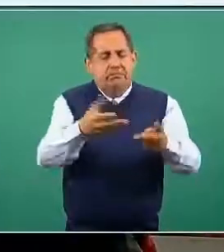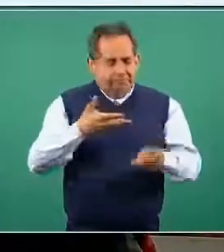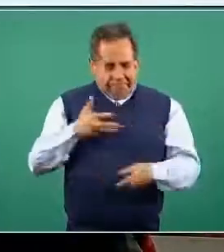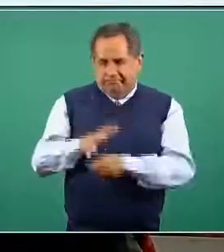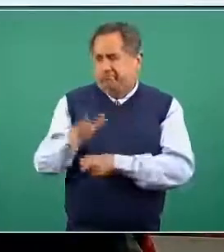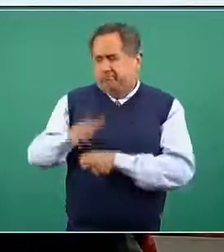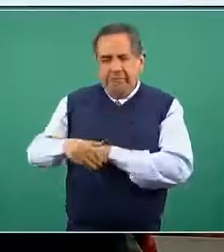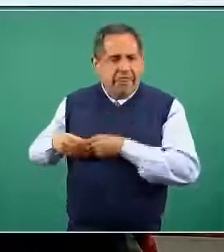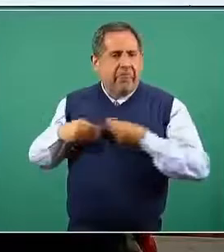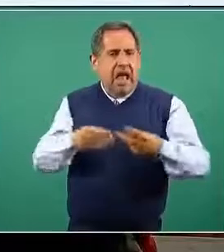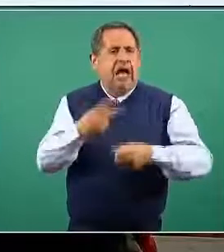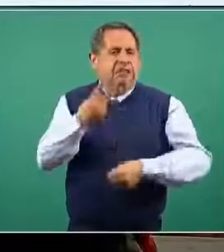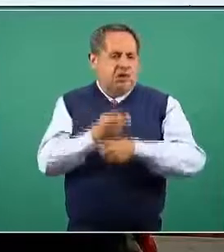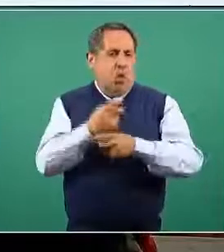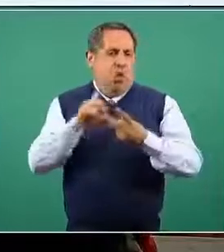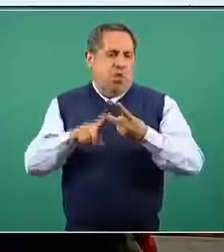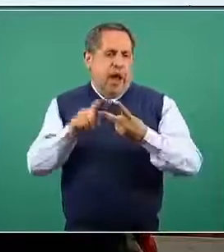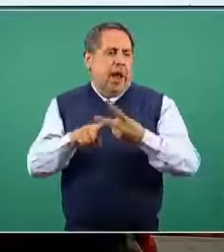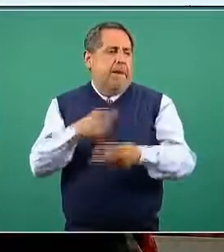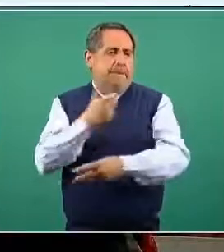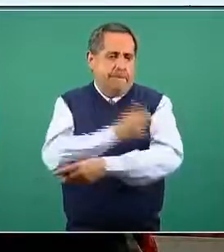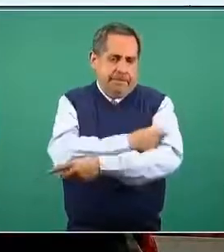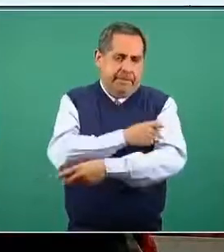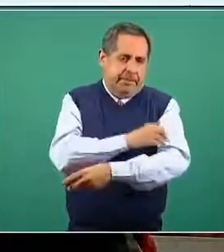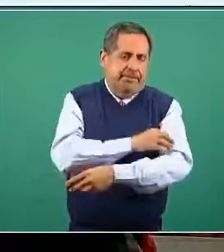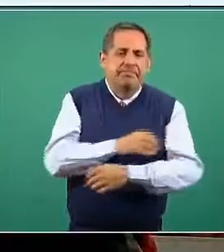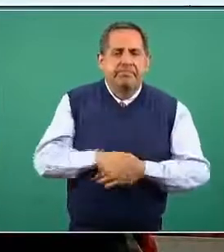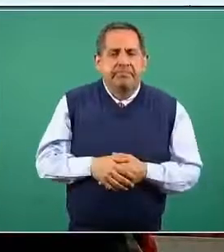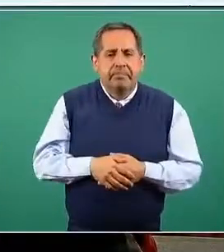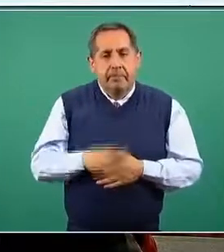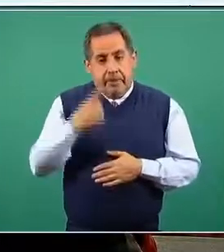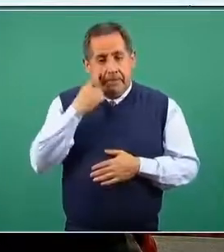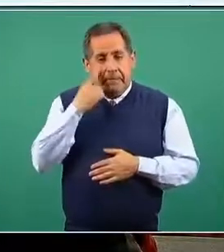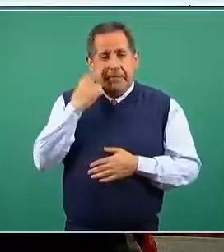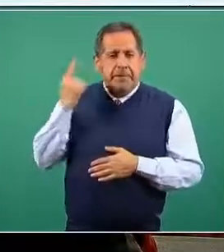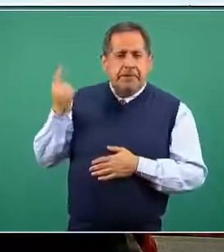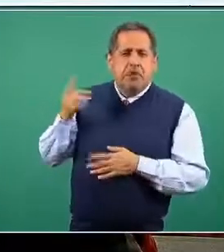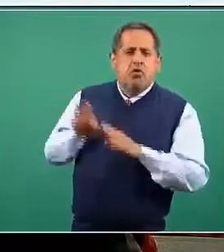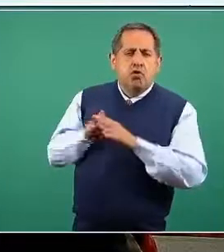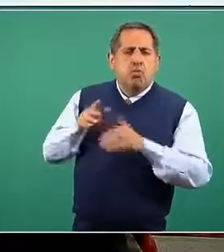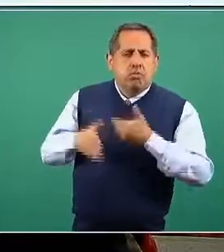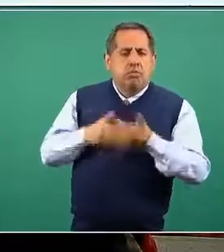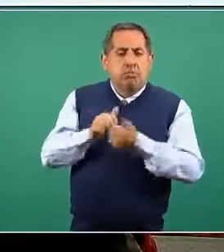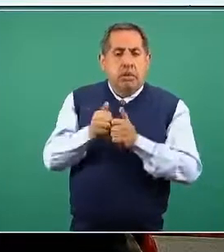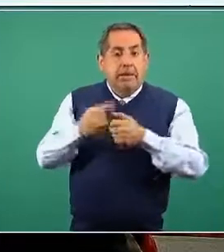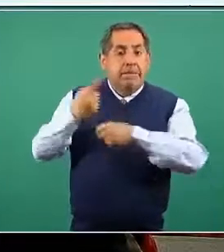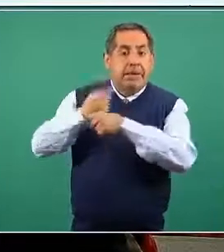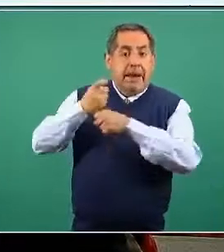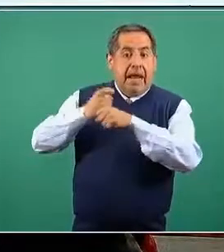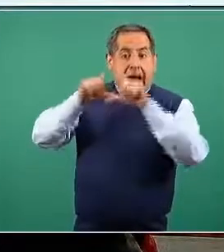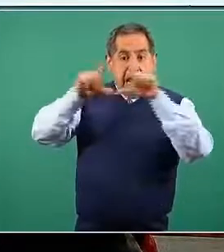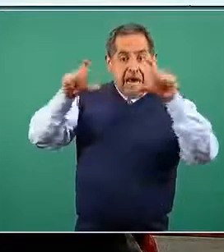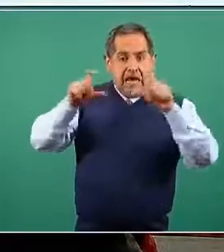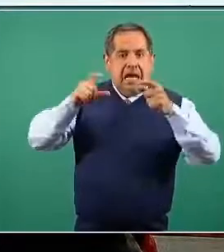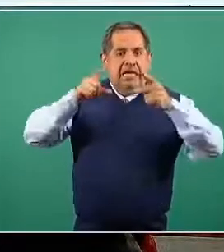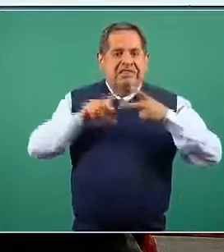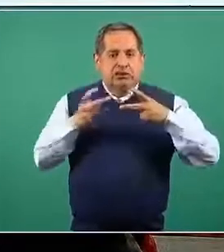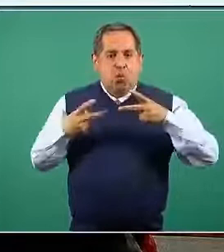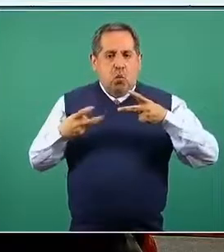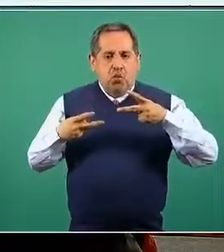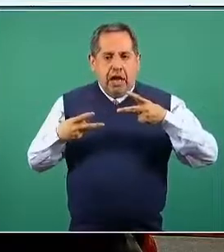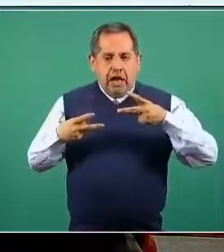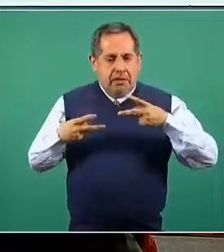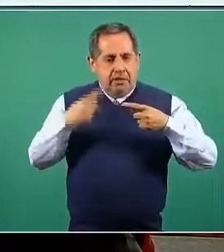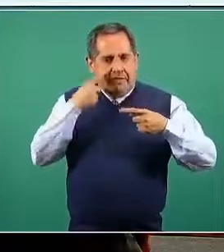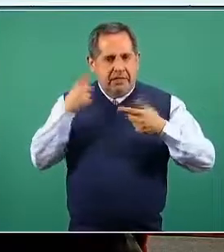aquí lo que vemos es cómo va progresando las primeras dosis y las segundas dosis. Este número es parte de este